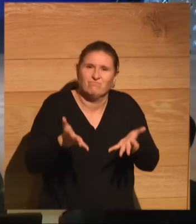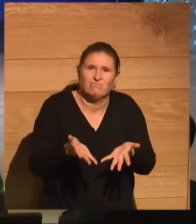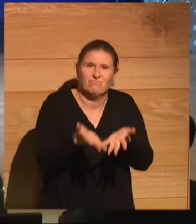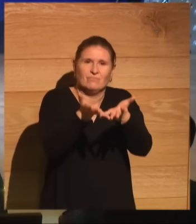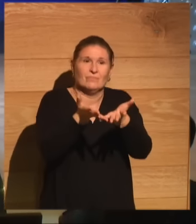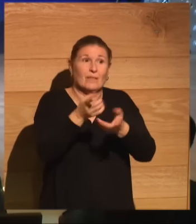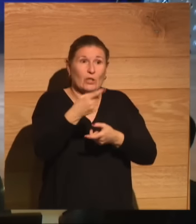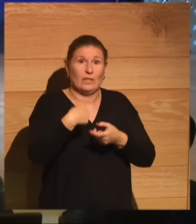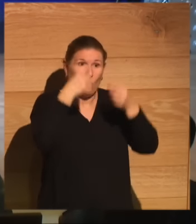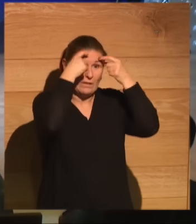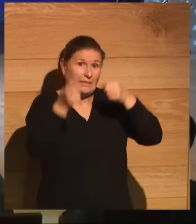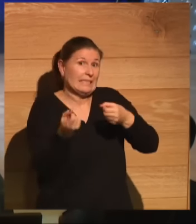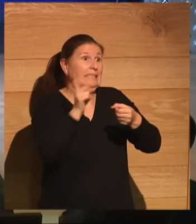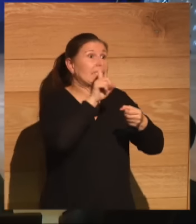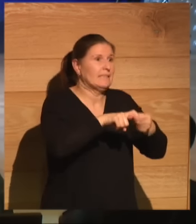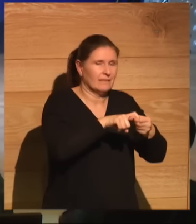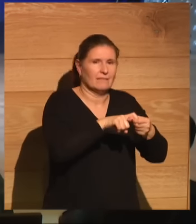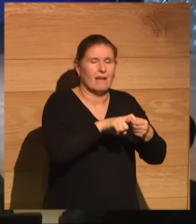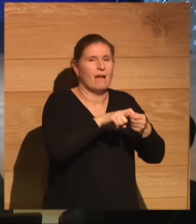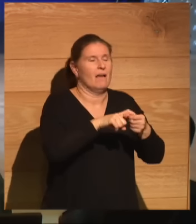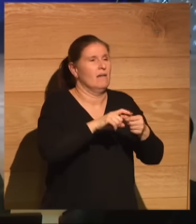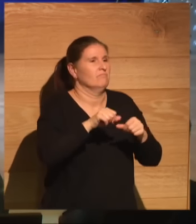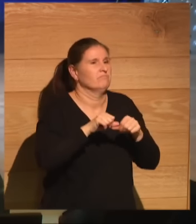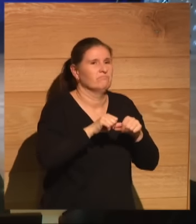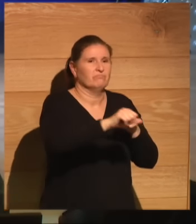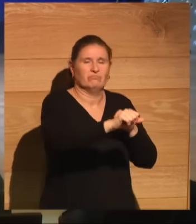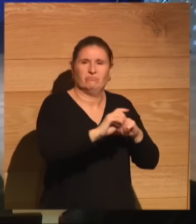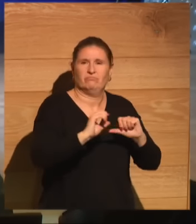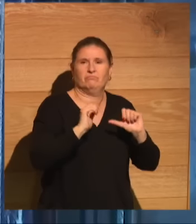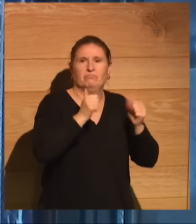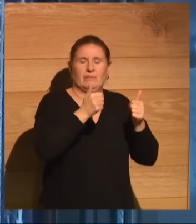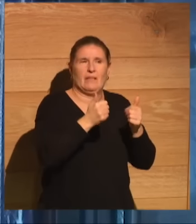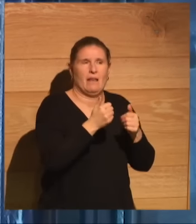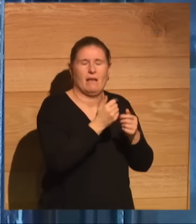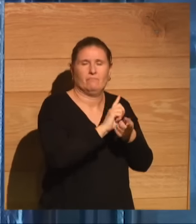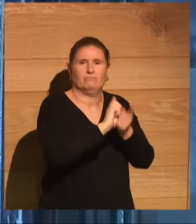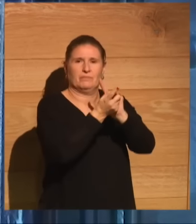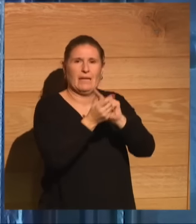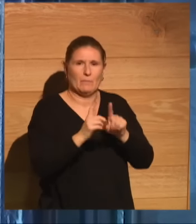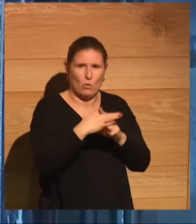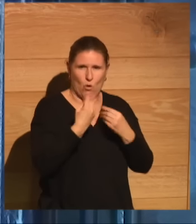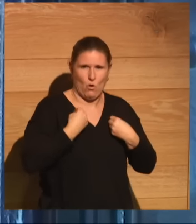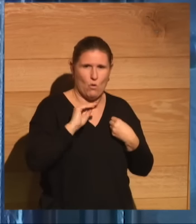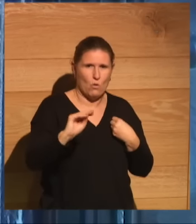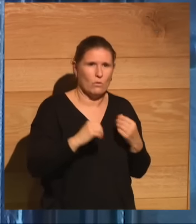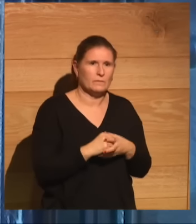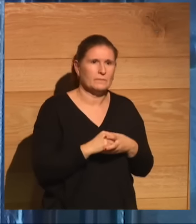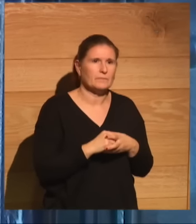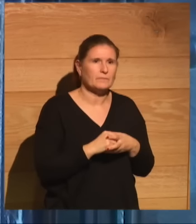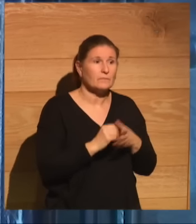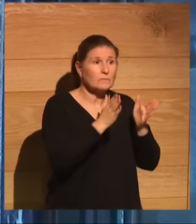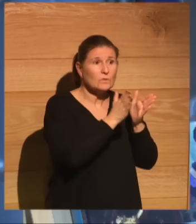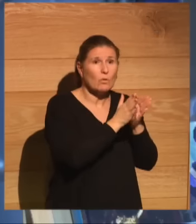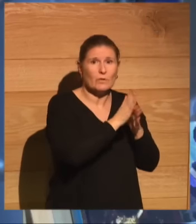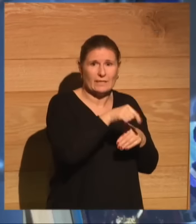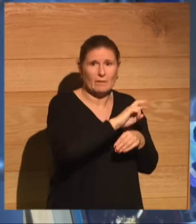entrada ahí empieza, en sí, Walt sí. Disney es la que marca evidentemente su... Compañero de clase, Brad Bird, para que os hagáis una idea. Y Lasseter